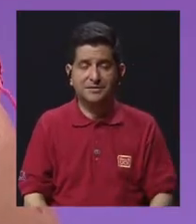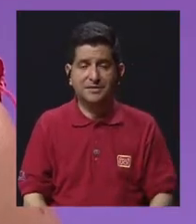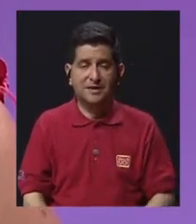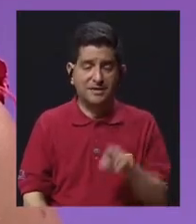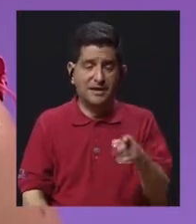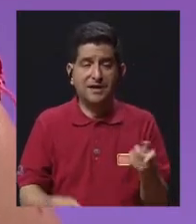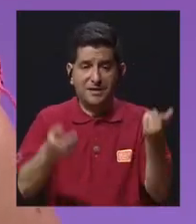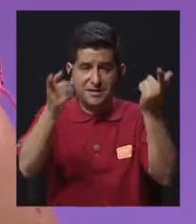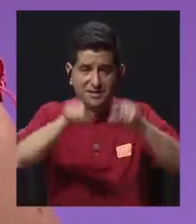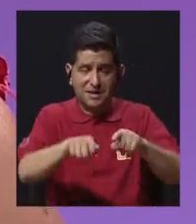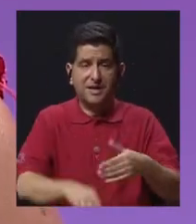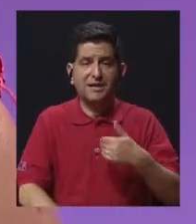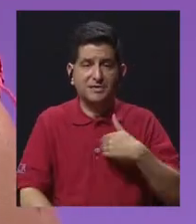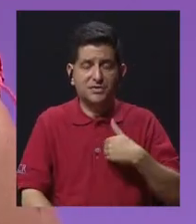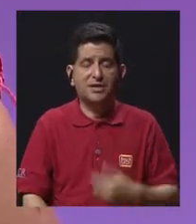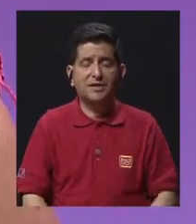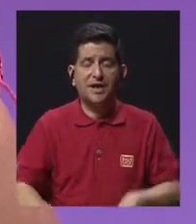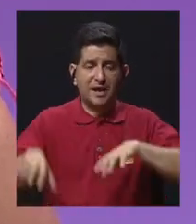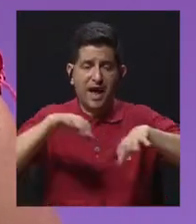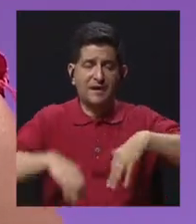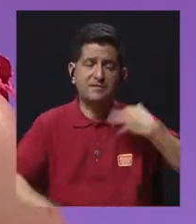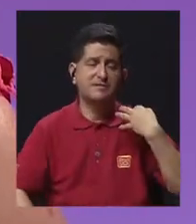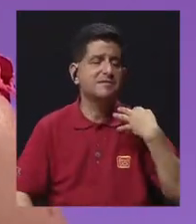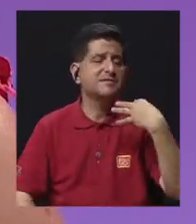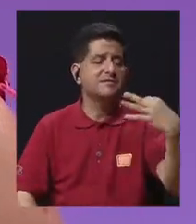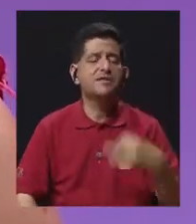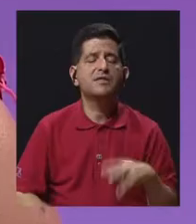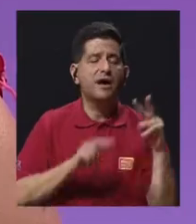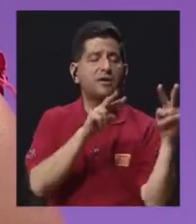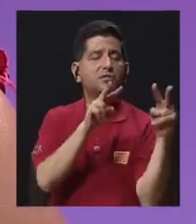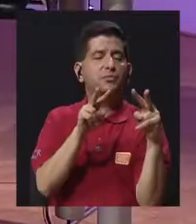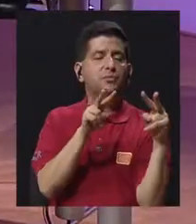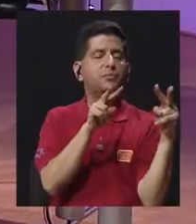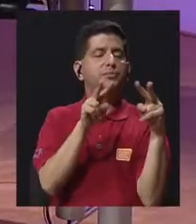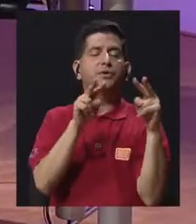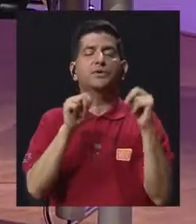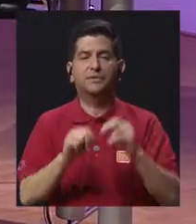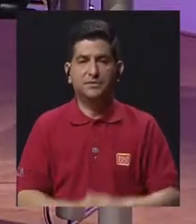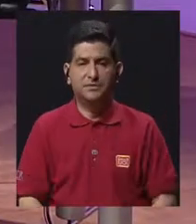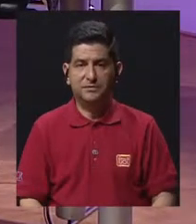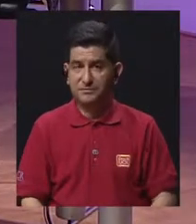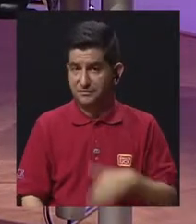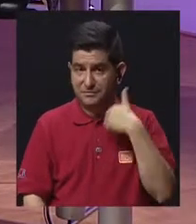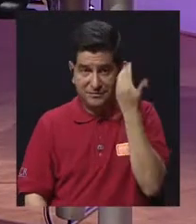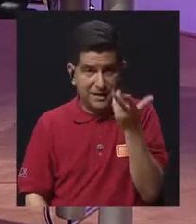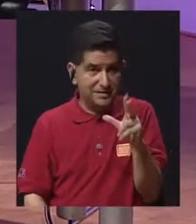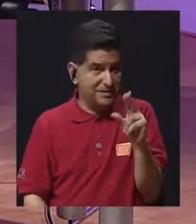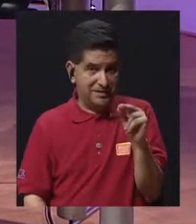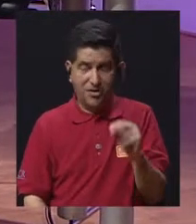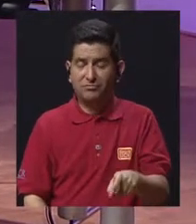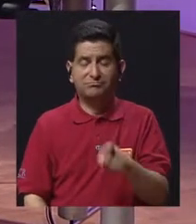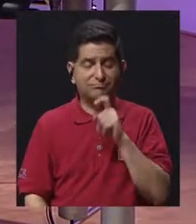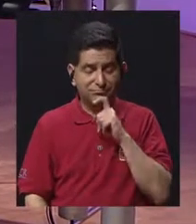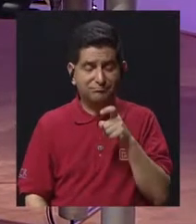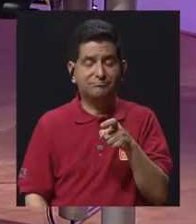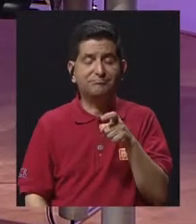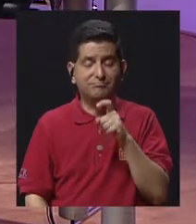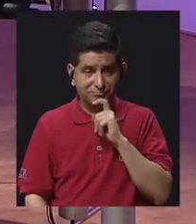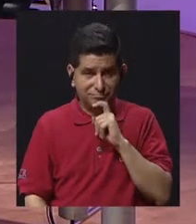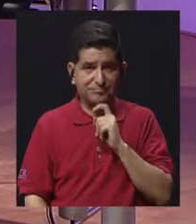estamos allí con el día a día en ese observatorio. No es fácil, es muy difícil,